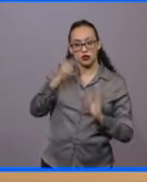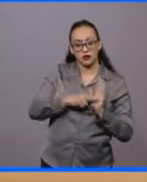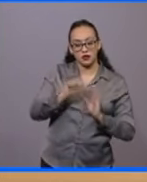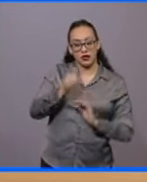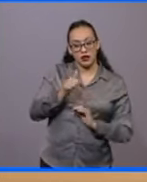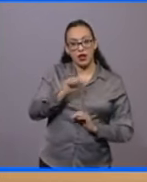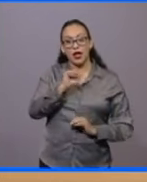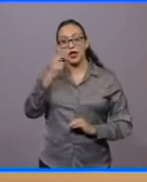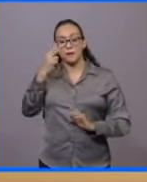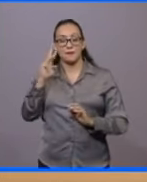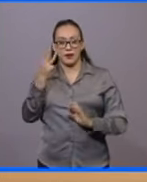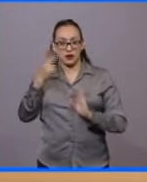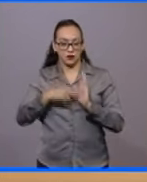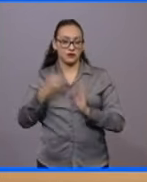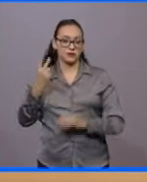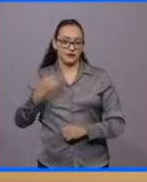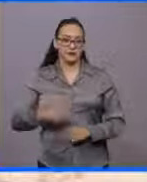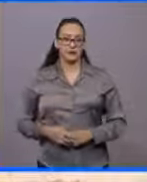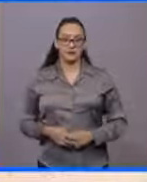mayo de 2025.